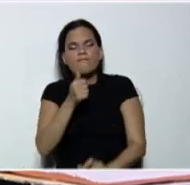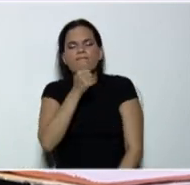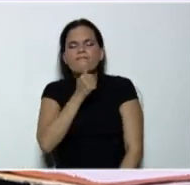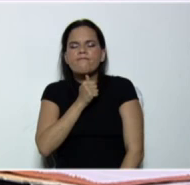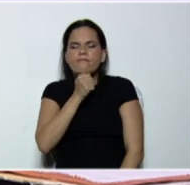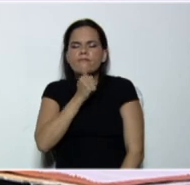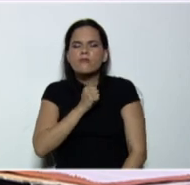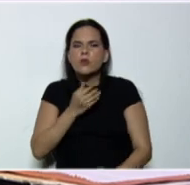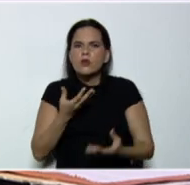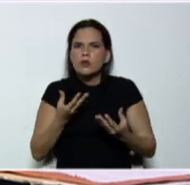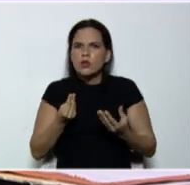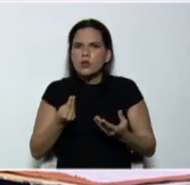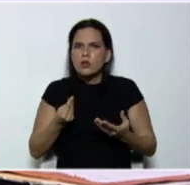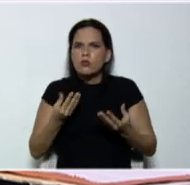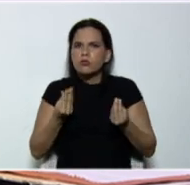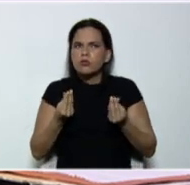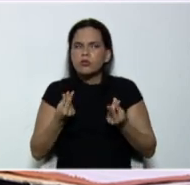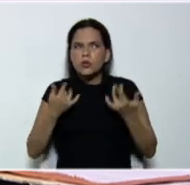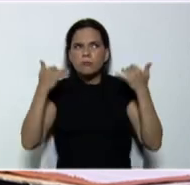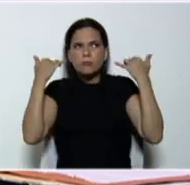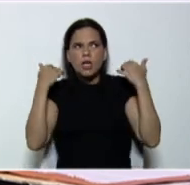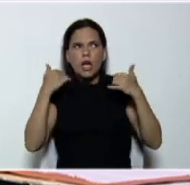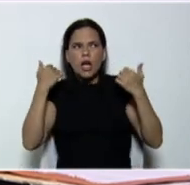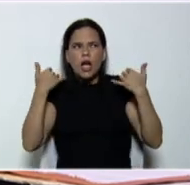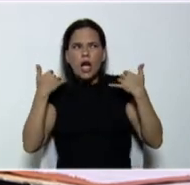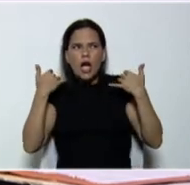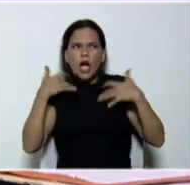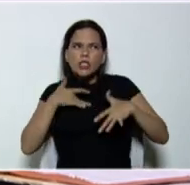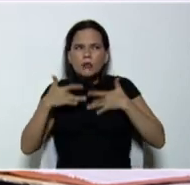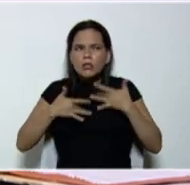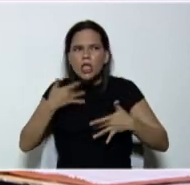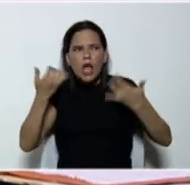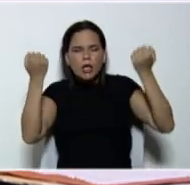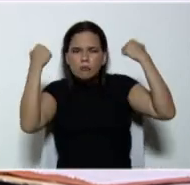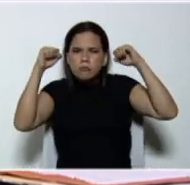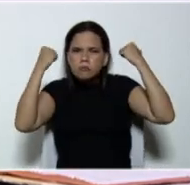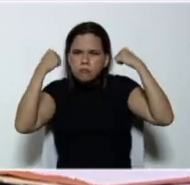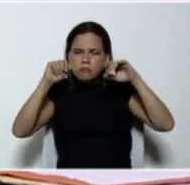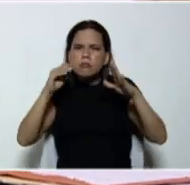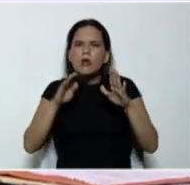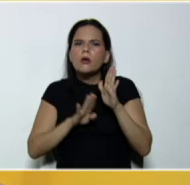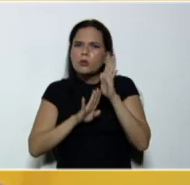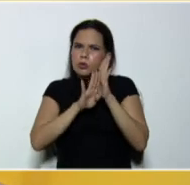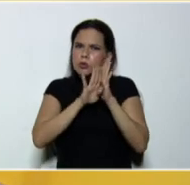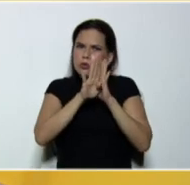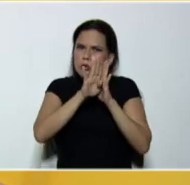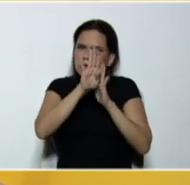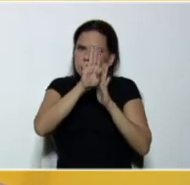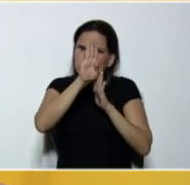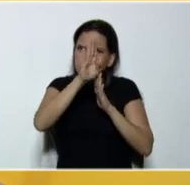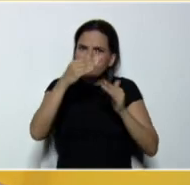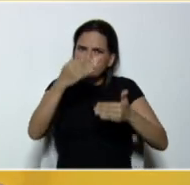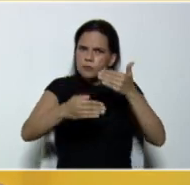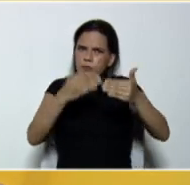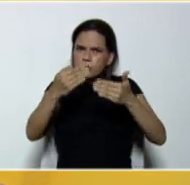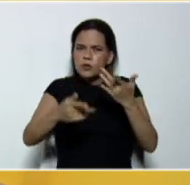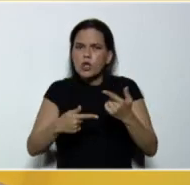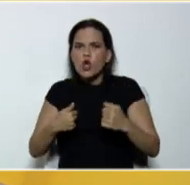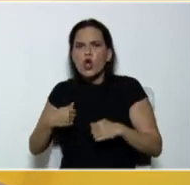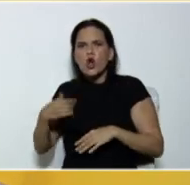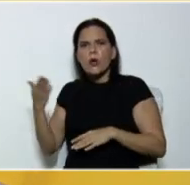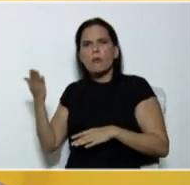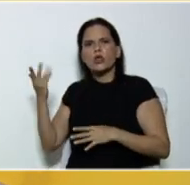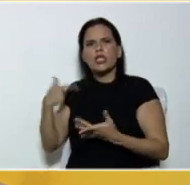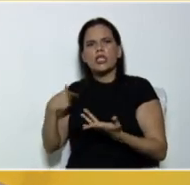paciencia, comprensión y actividades muy dinámicas, ellos van ahí avanzando progresivamente. Exactamente, y lo importante también es que trabajemos con